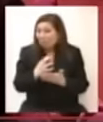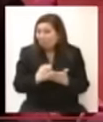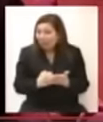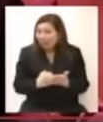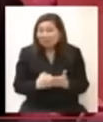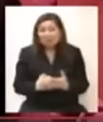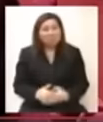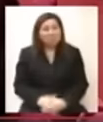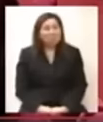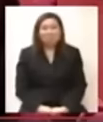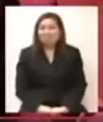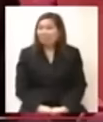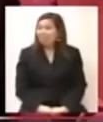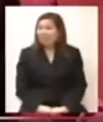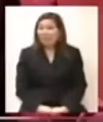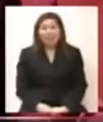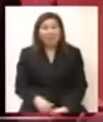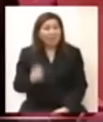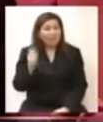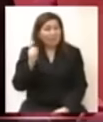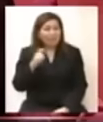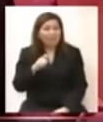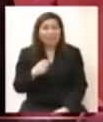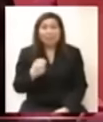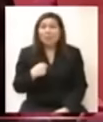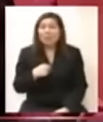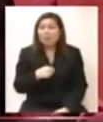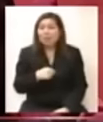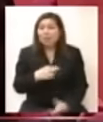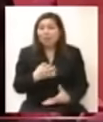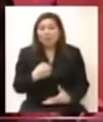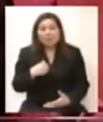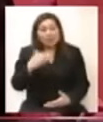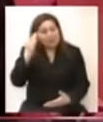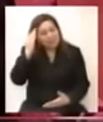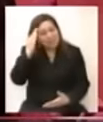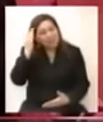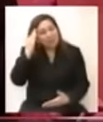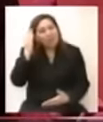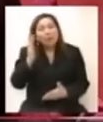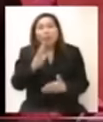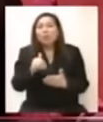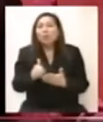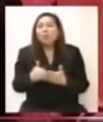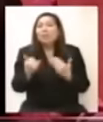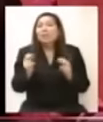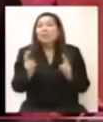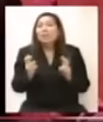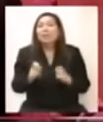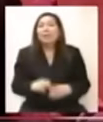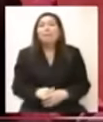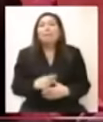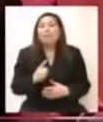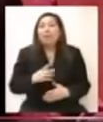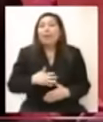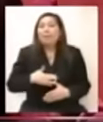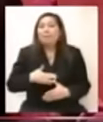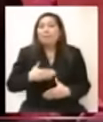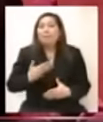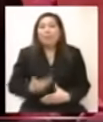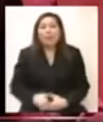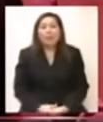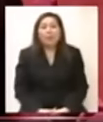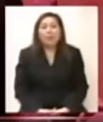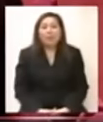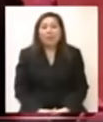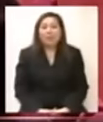el valor bien difícil Entonces nosotros queremos saber ministra todos estos temas para poder